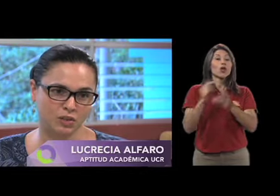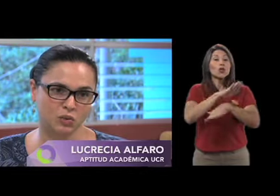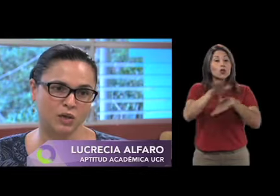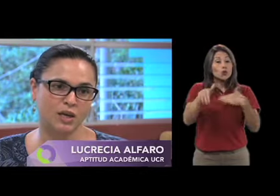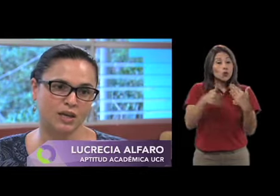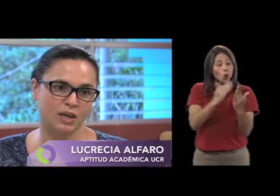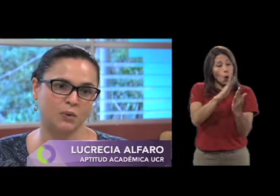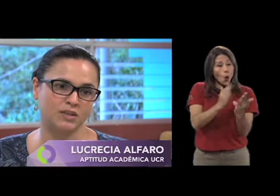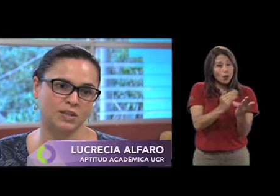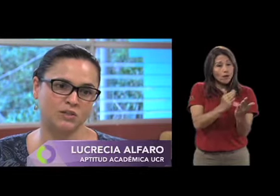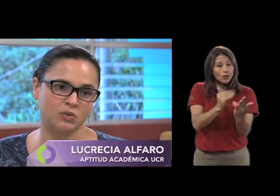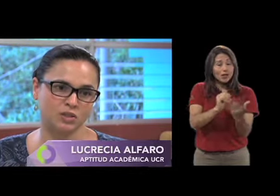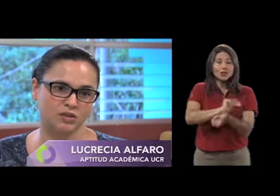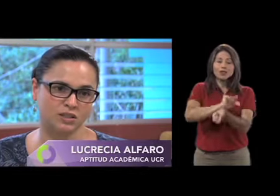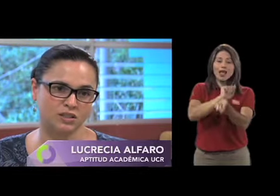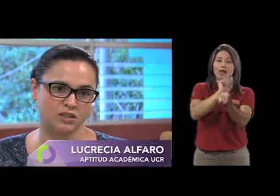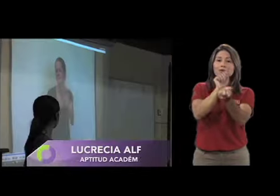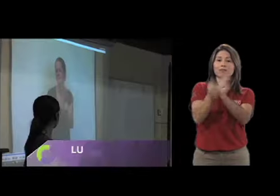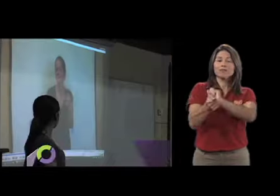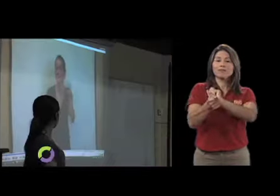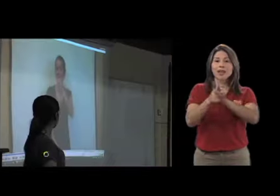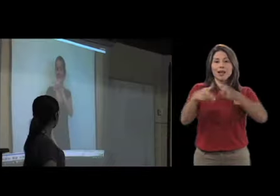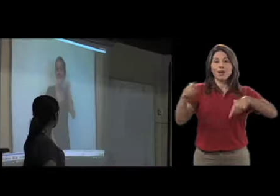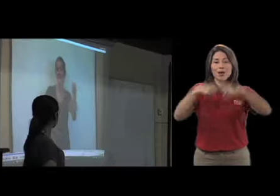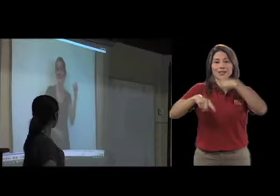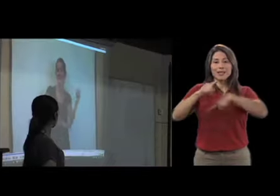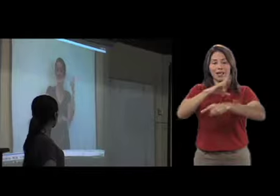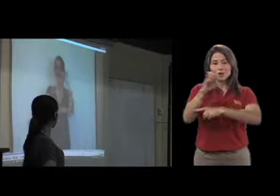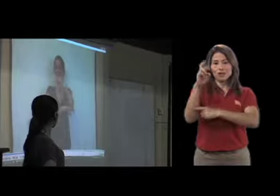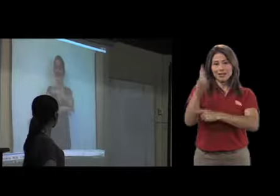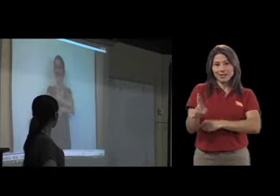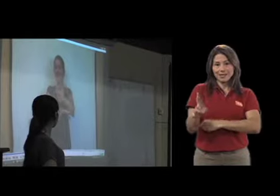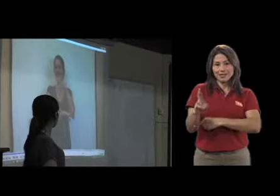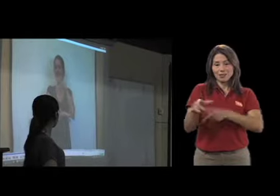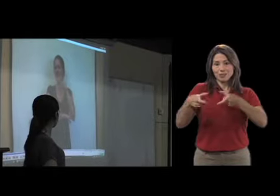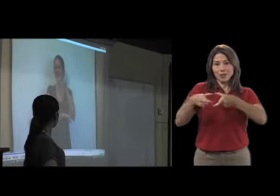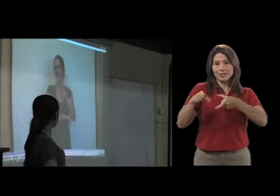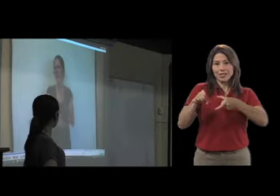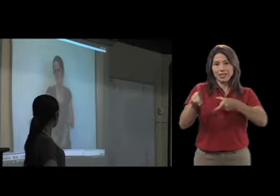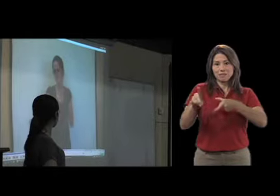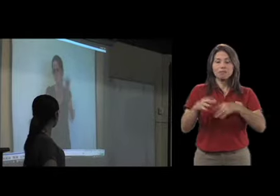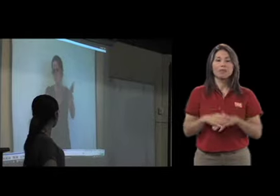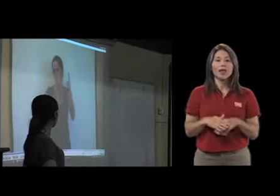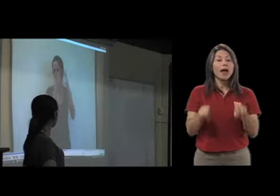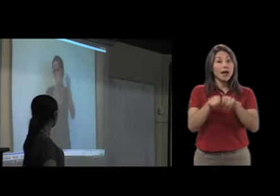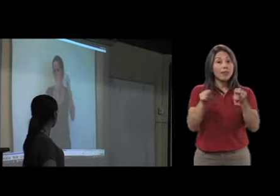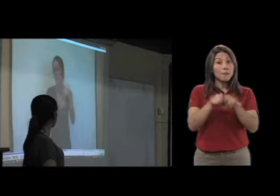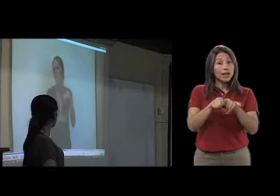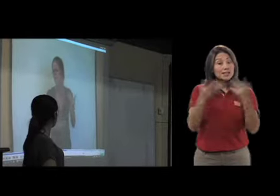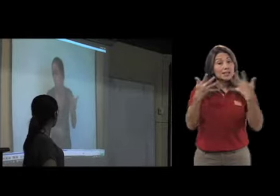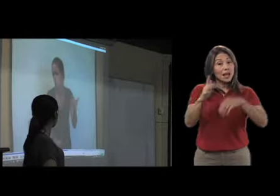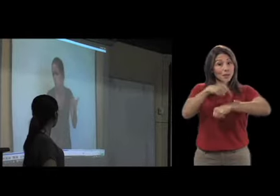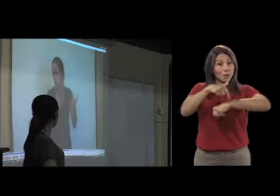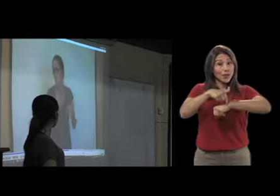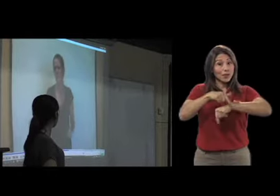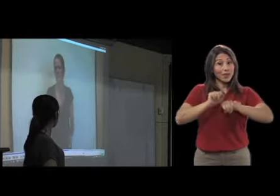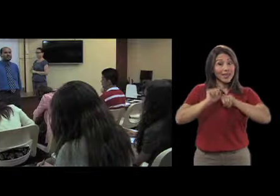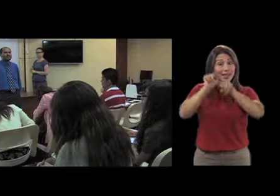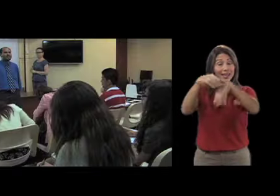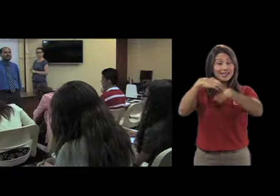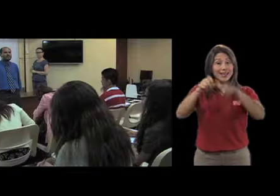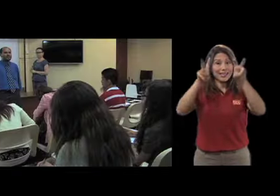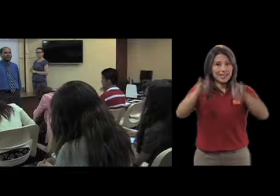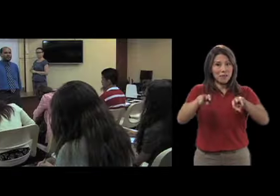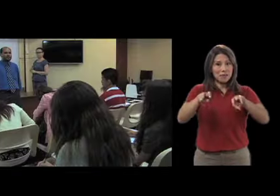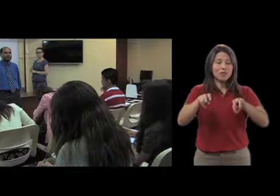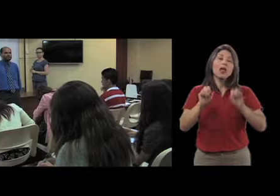del folleto en lengua de señas costarricense. Además, ya a la hora de hacer el examen les podemos ofrecer el examen en el ESCO, que es también una